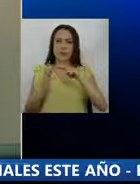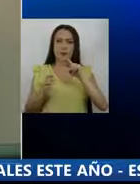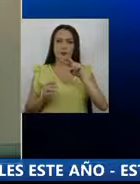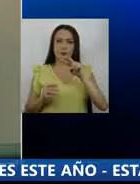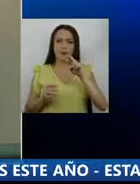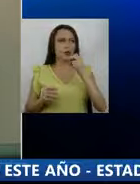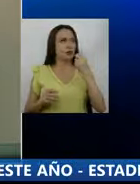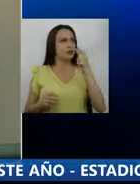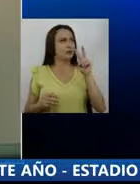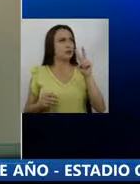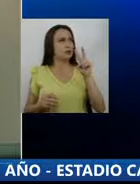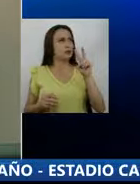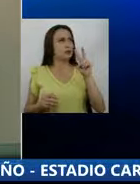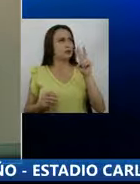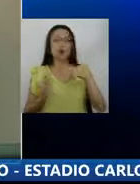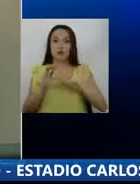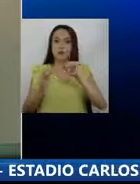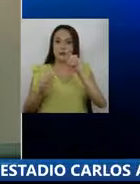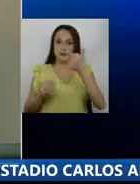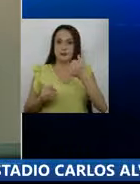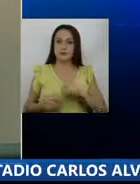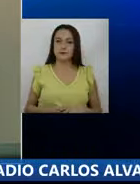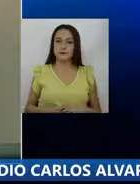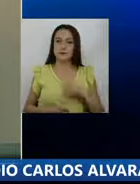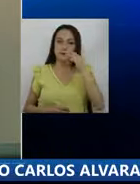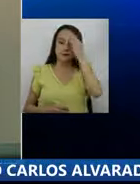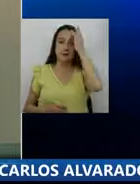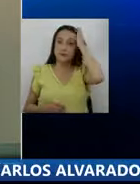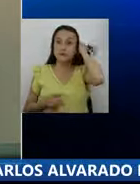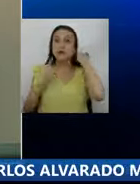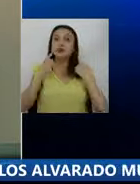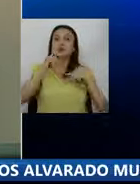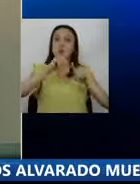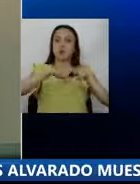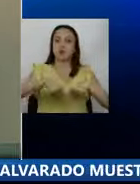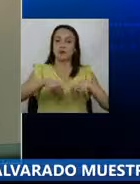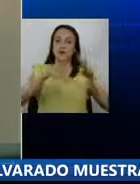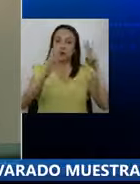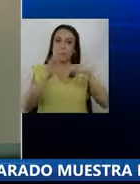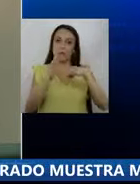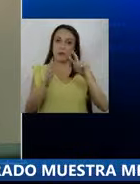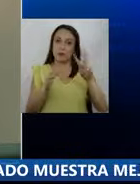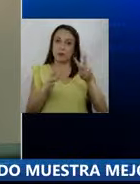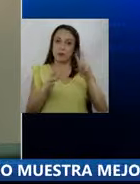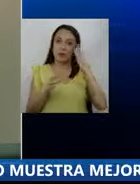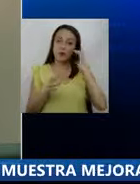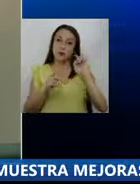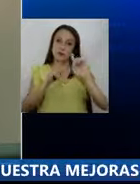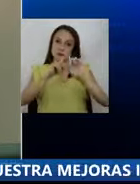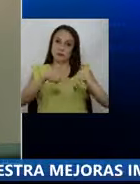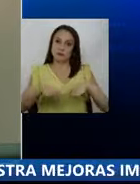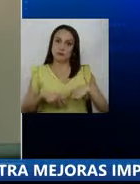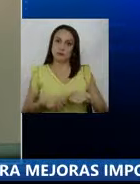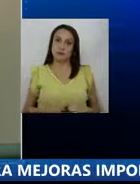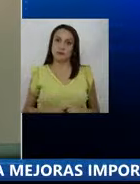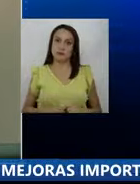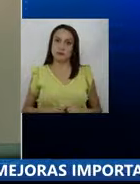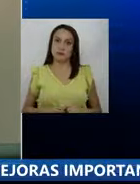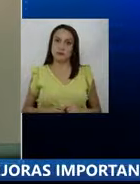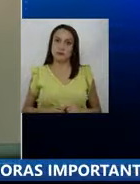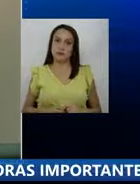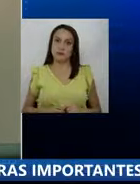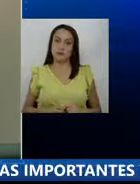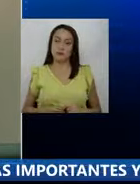en el 2010, suspender, por ejemplo, en 2002 tuvieron que suspenderse las elecciones